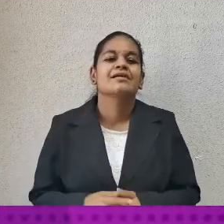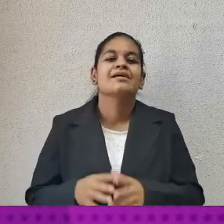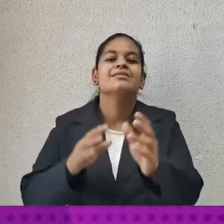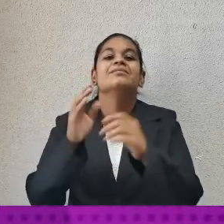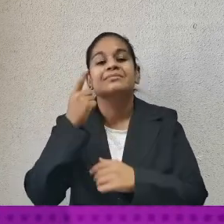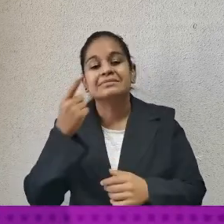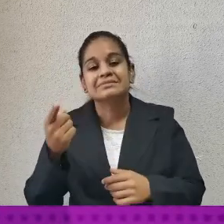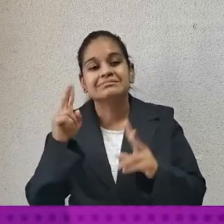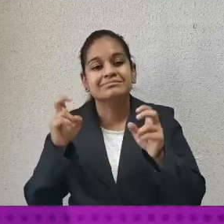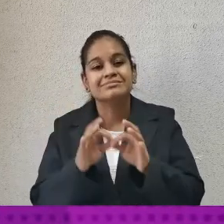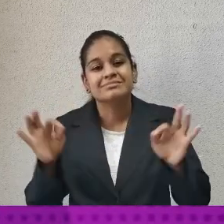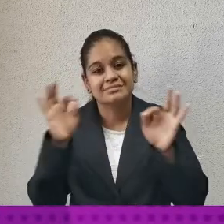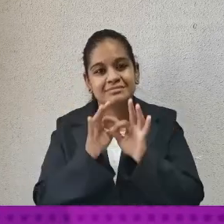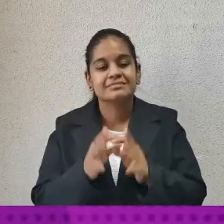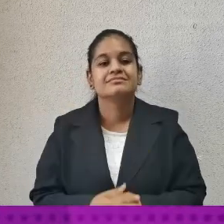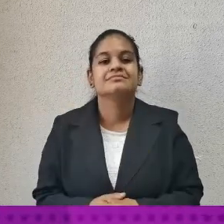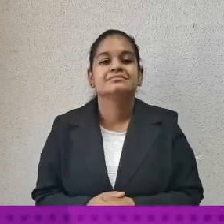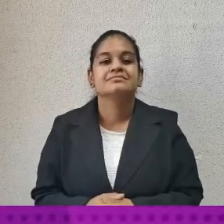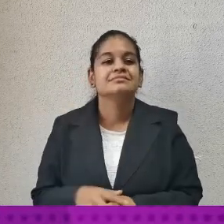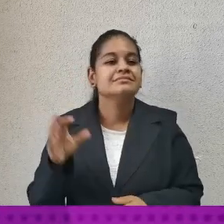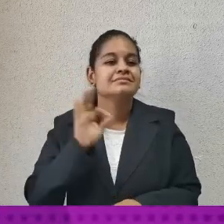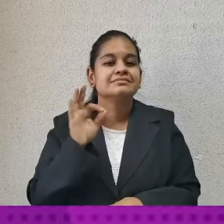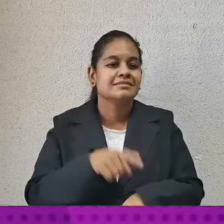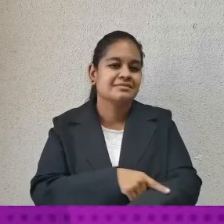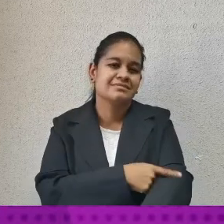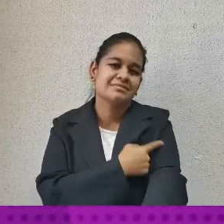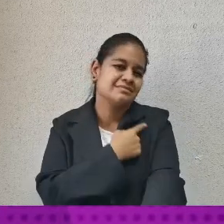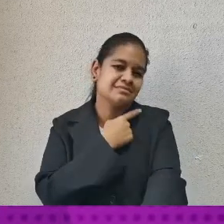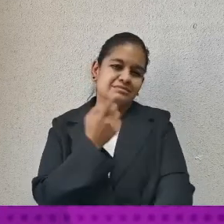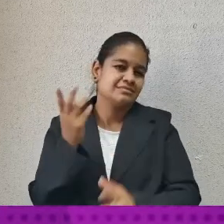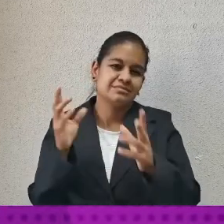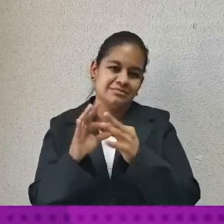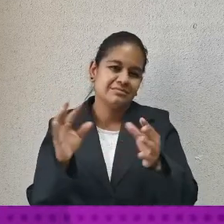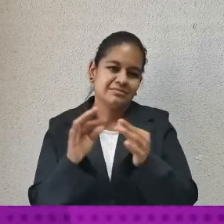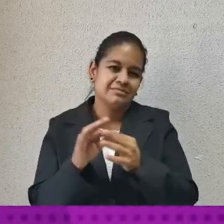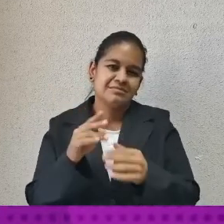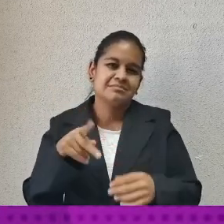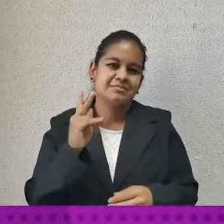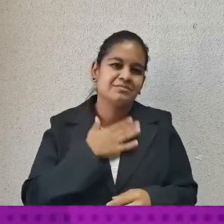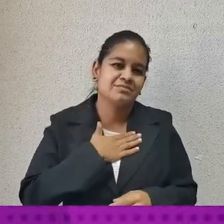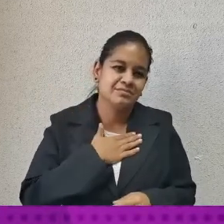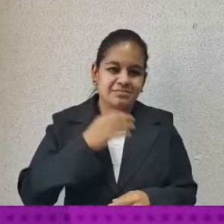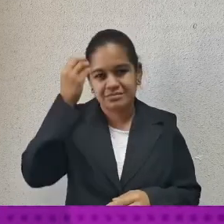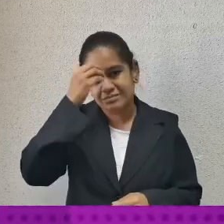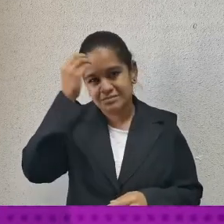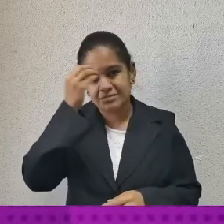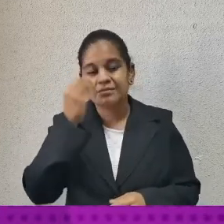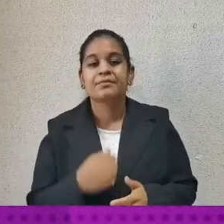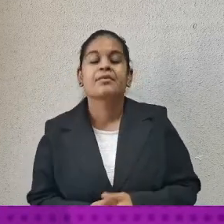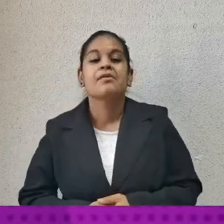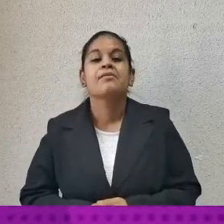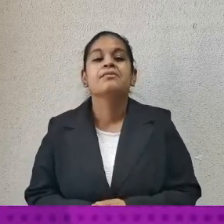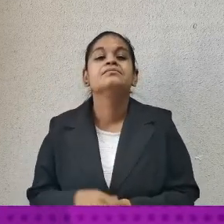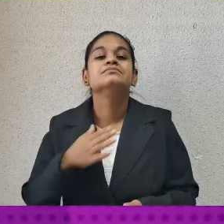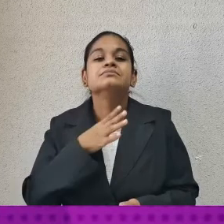Ese es un tema muy importante y prácticamente nos llevaría a lo mejor 2 programas poderlo abordar, pero lo que yo te podría decir